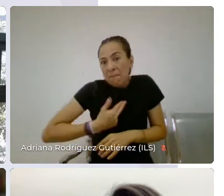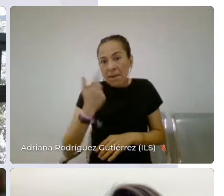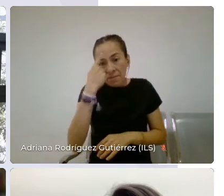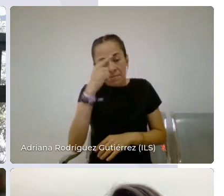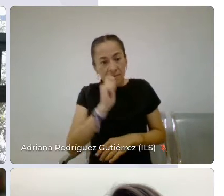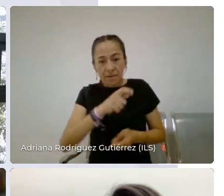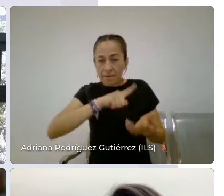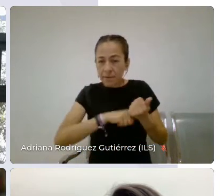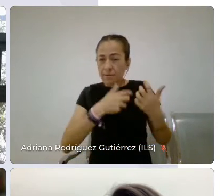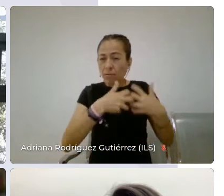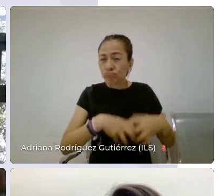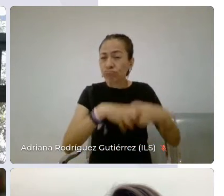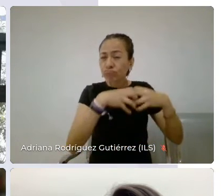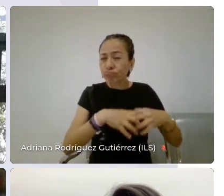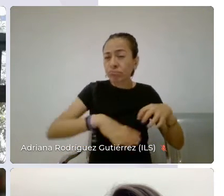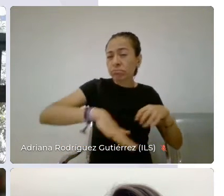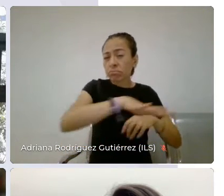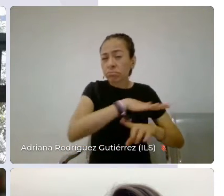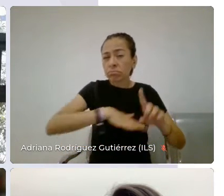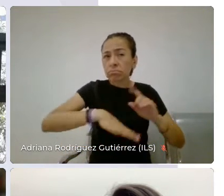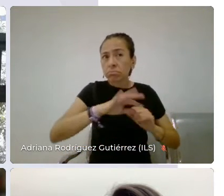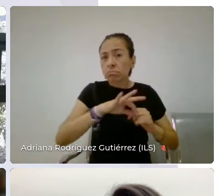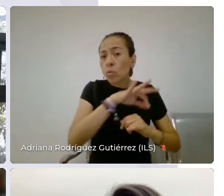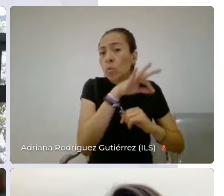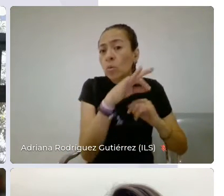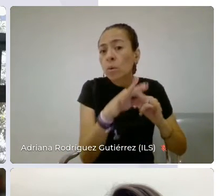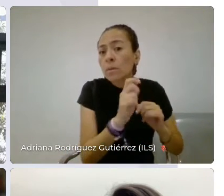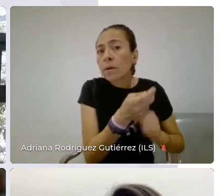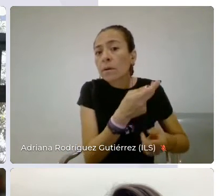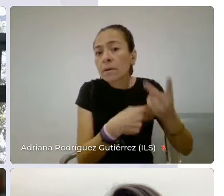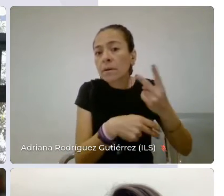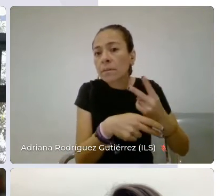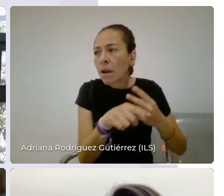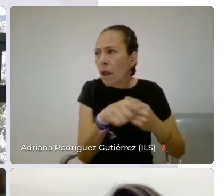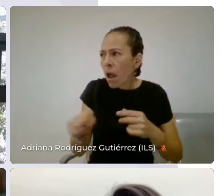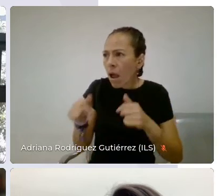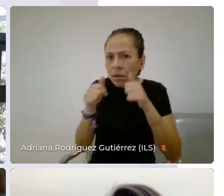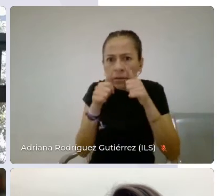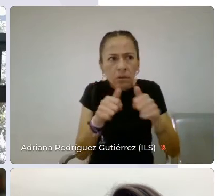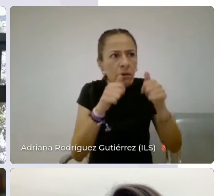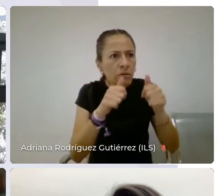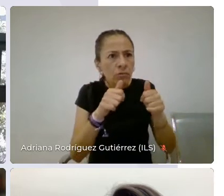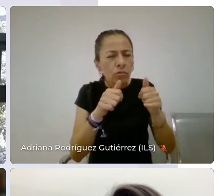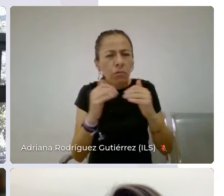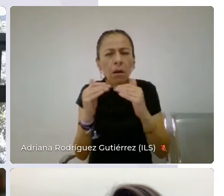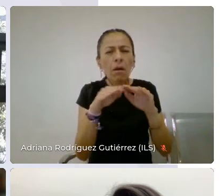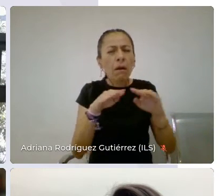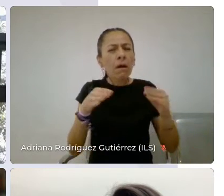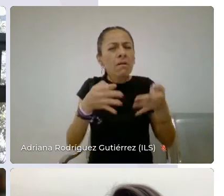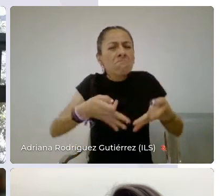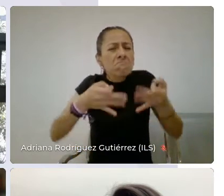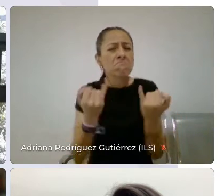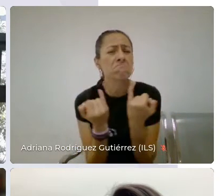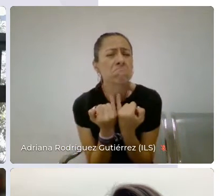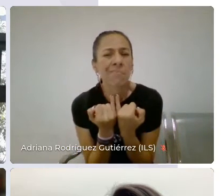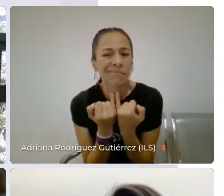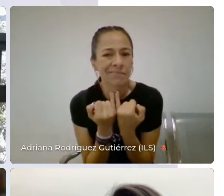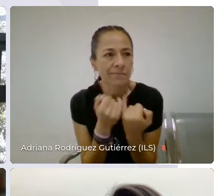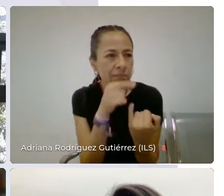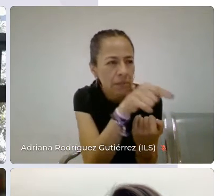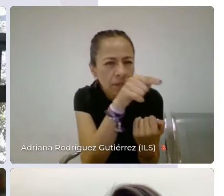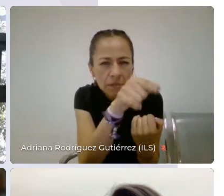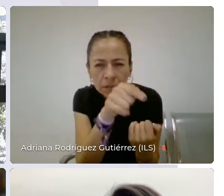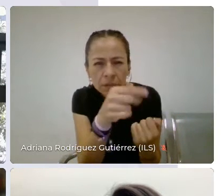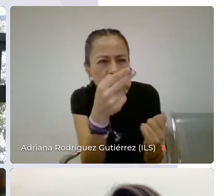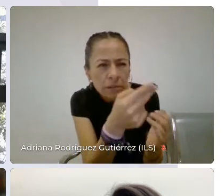empresa empiece a tratar a las personas no igual, sino de la forma que necesitan. Que una persona joven recibe lo que necesita,